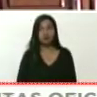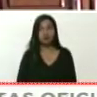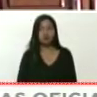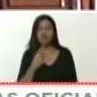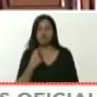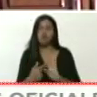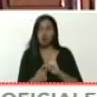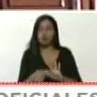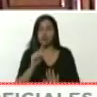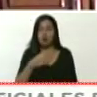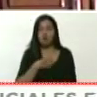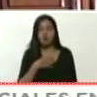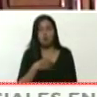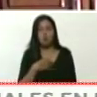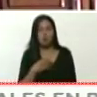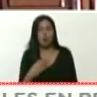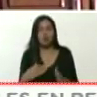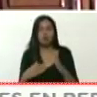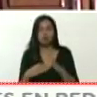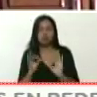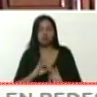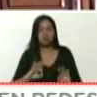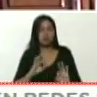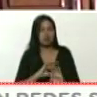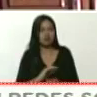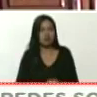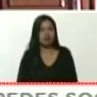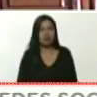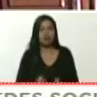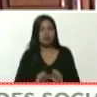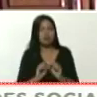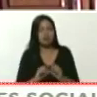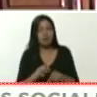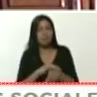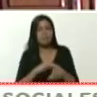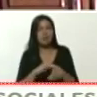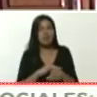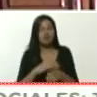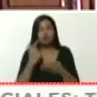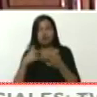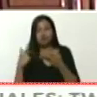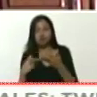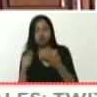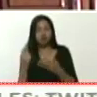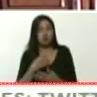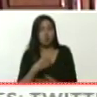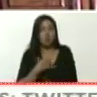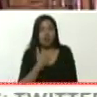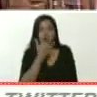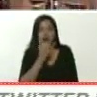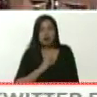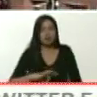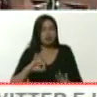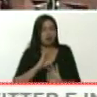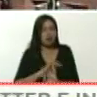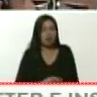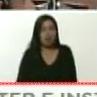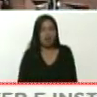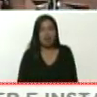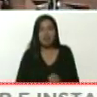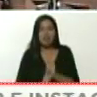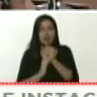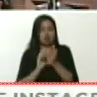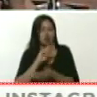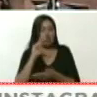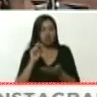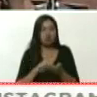adelante. No pueden fallar, Pedro Infante. Compañeras, ministros, ministras, no pueden fallar. La Dirección Nacional